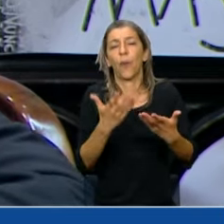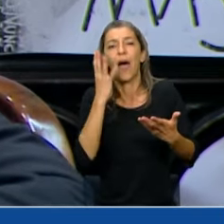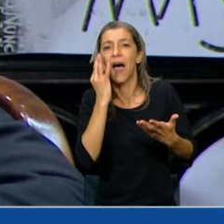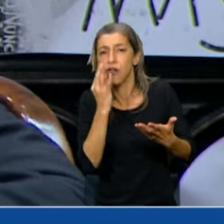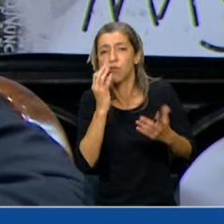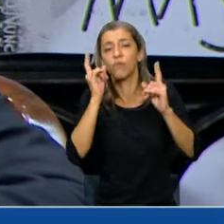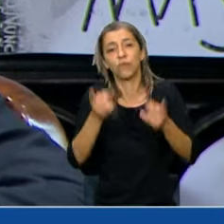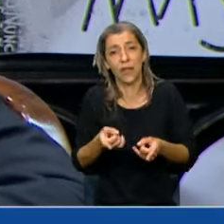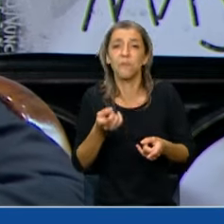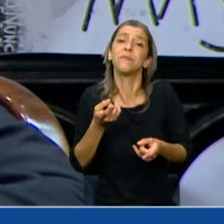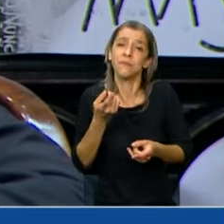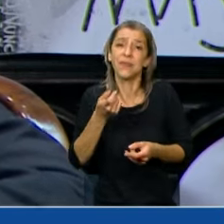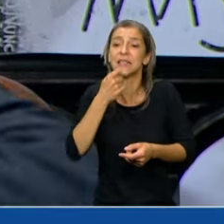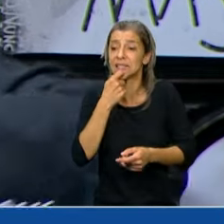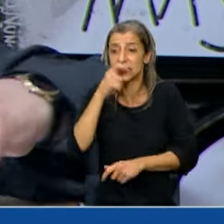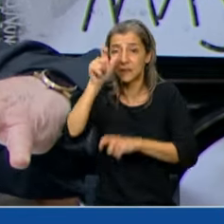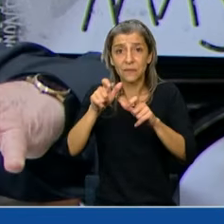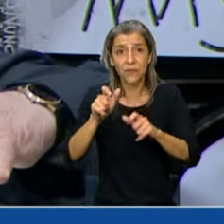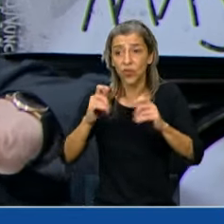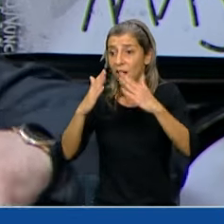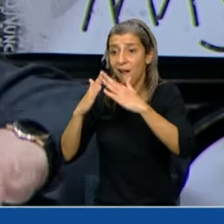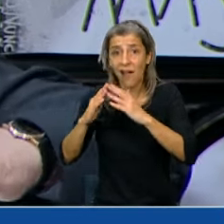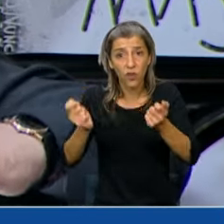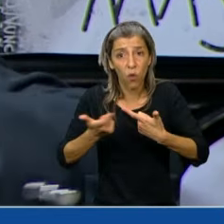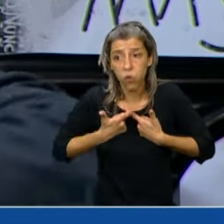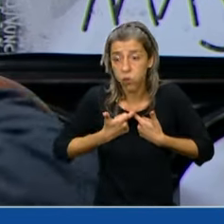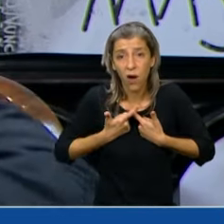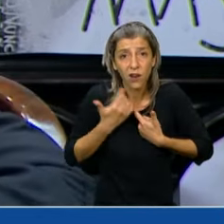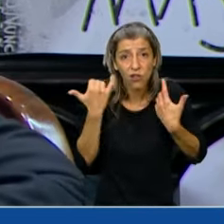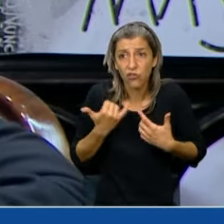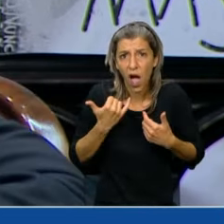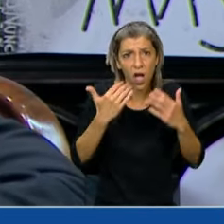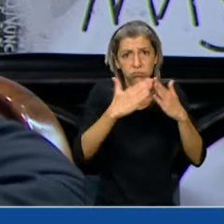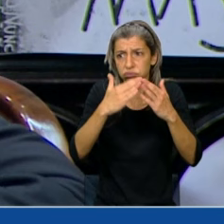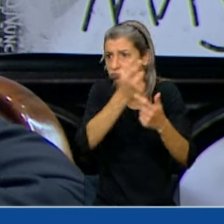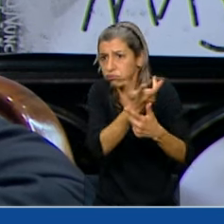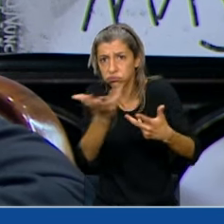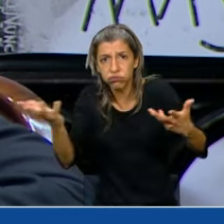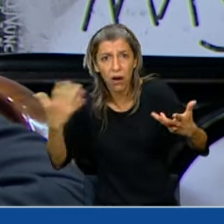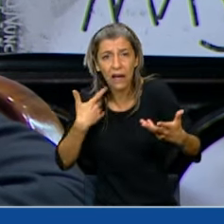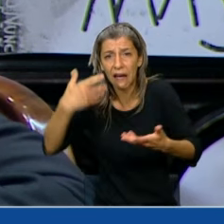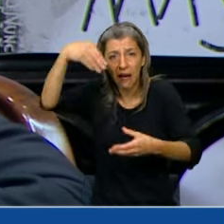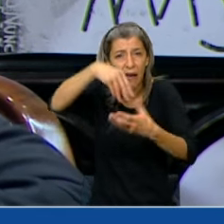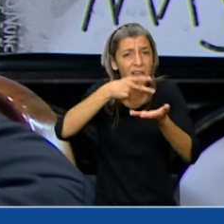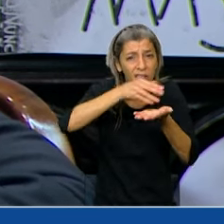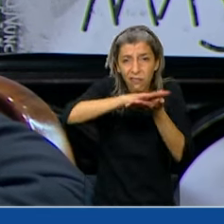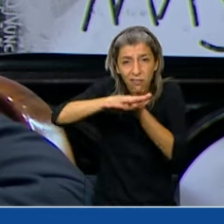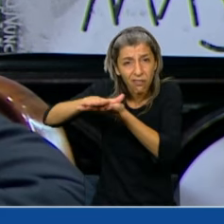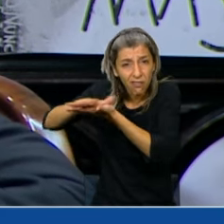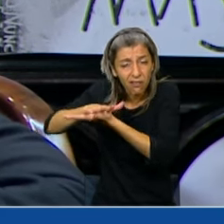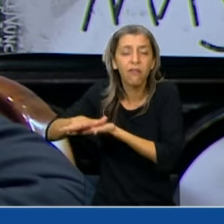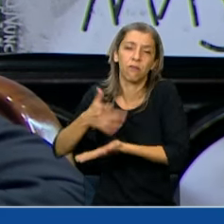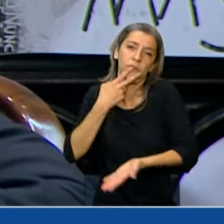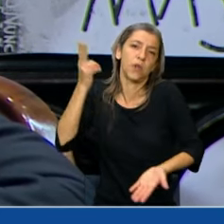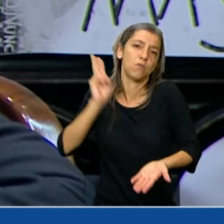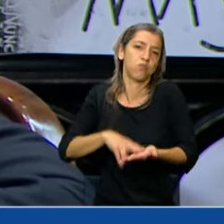especial sobre aquellos que poseen mayor cantidad de vivienda y las tienen ociosas porque